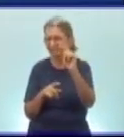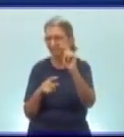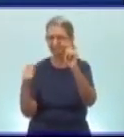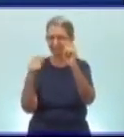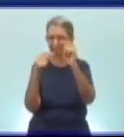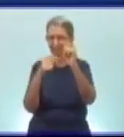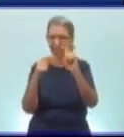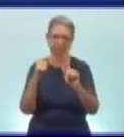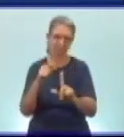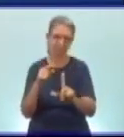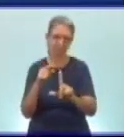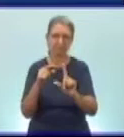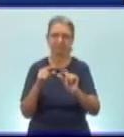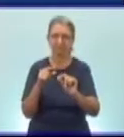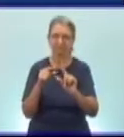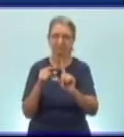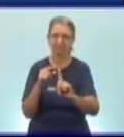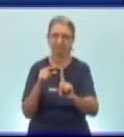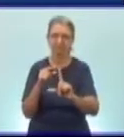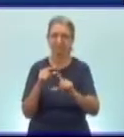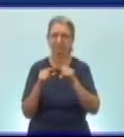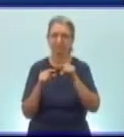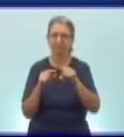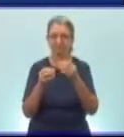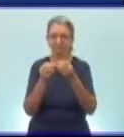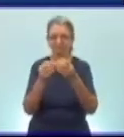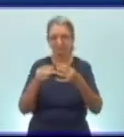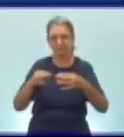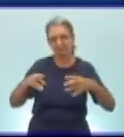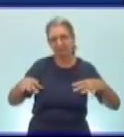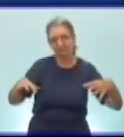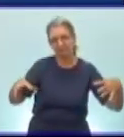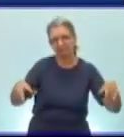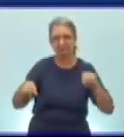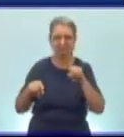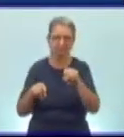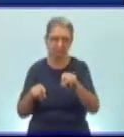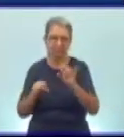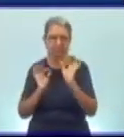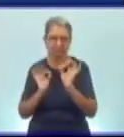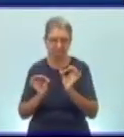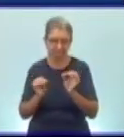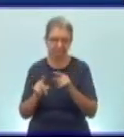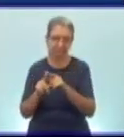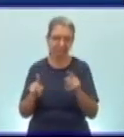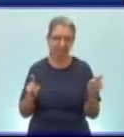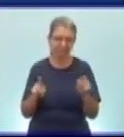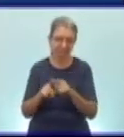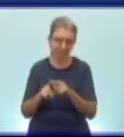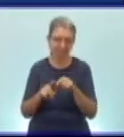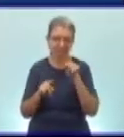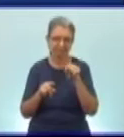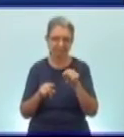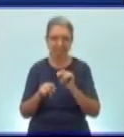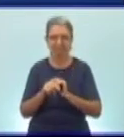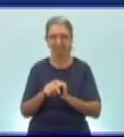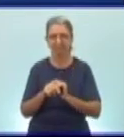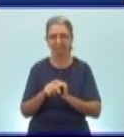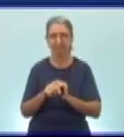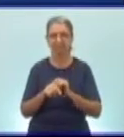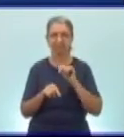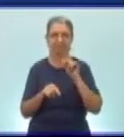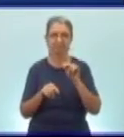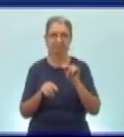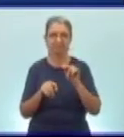que hay en el eje de la sequía al descomponer esta fuerza de gravedad y la longitud precisamente de este péndulo. Esta expresión nos va a llevar